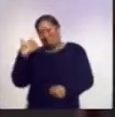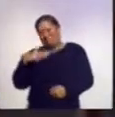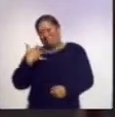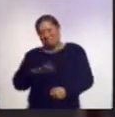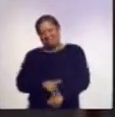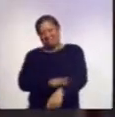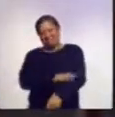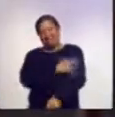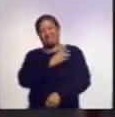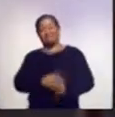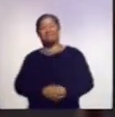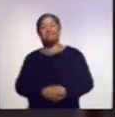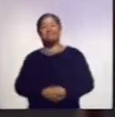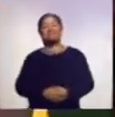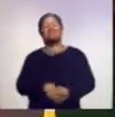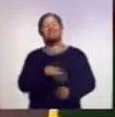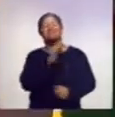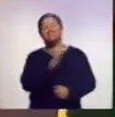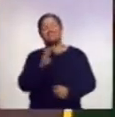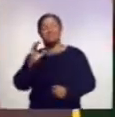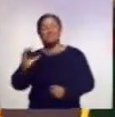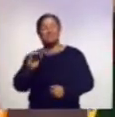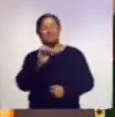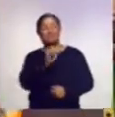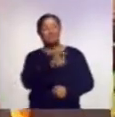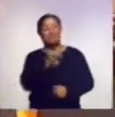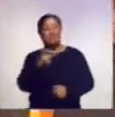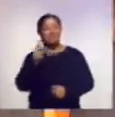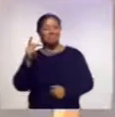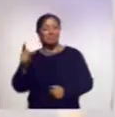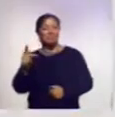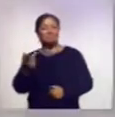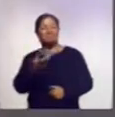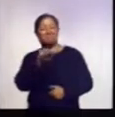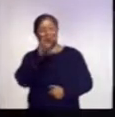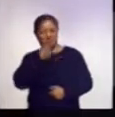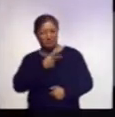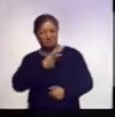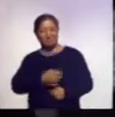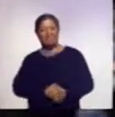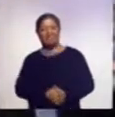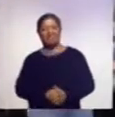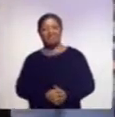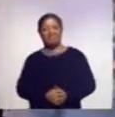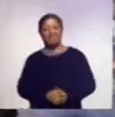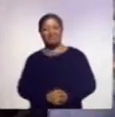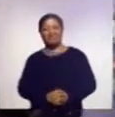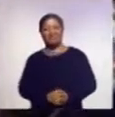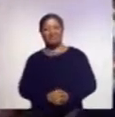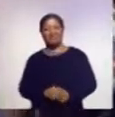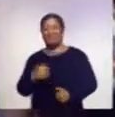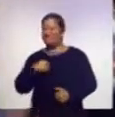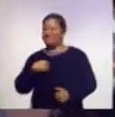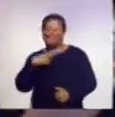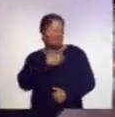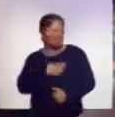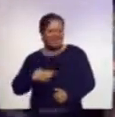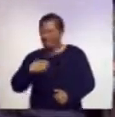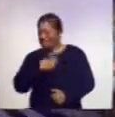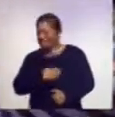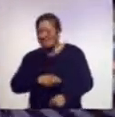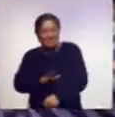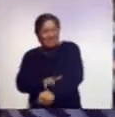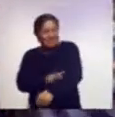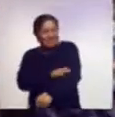Wiliulfo Camacho y Xochitl Pineda compartieron su experiencia. Bonita, estoy muy contento, muy